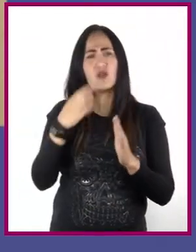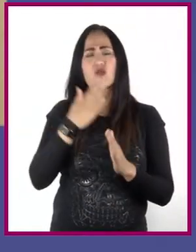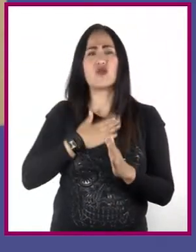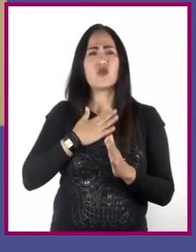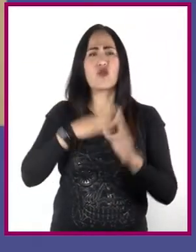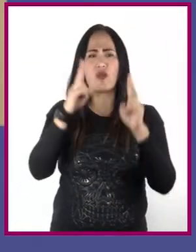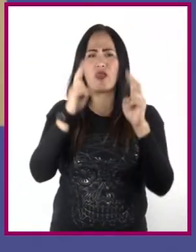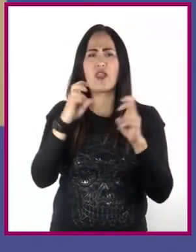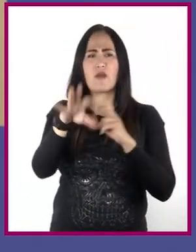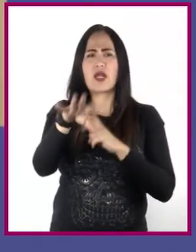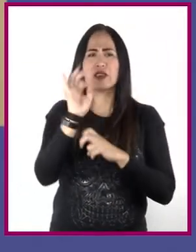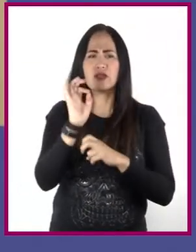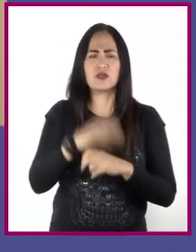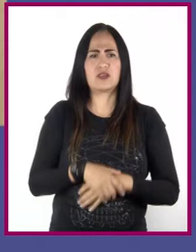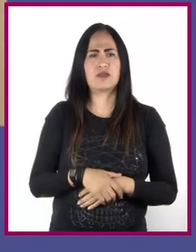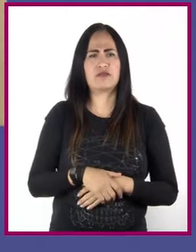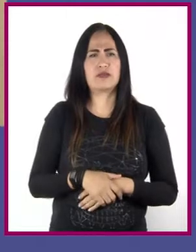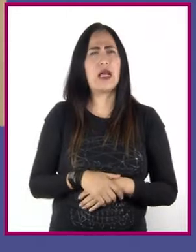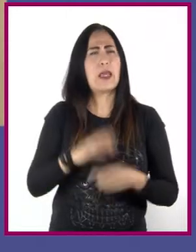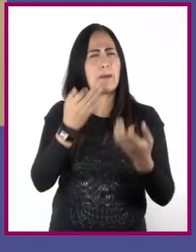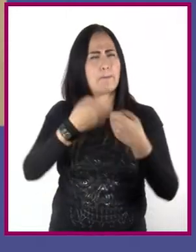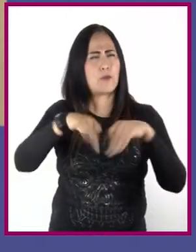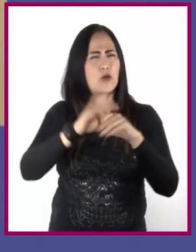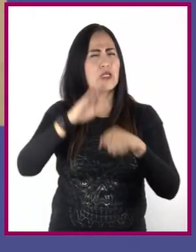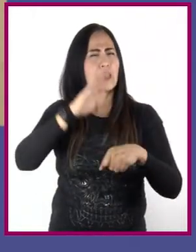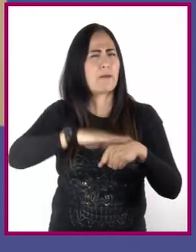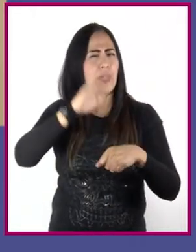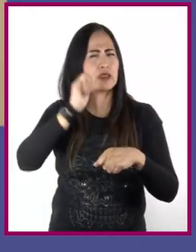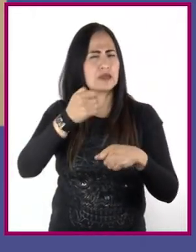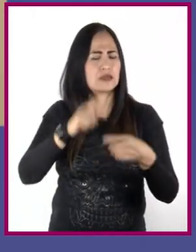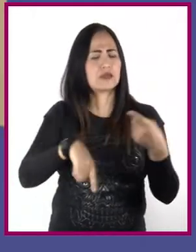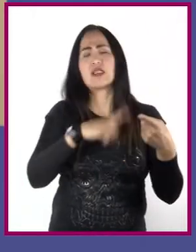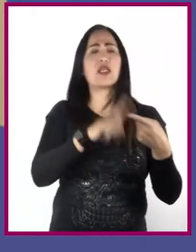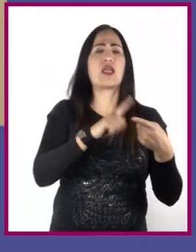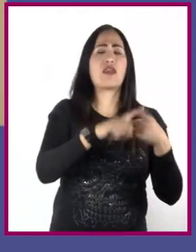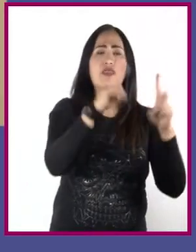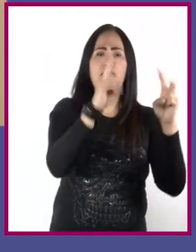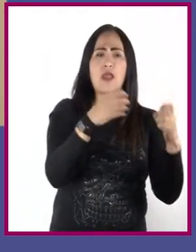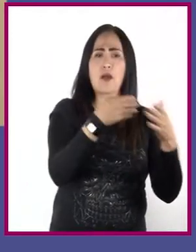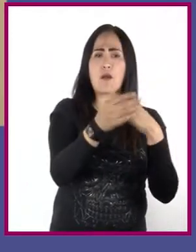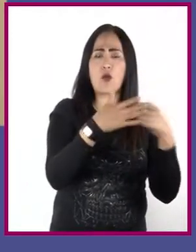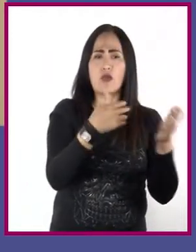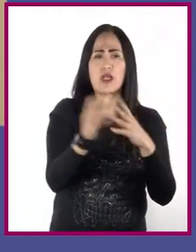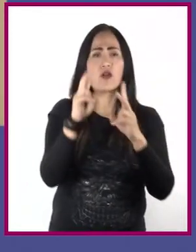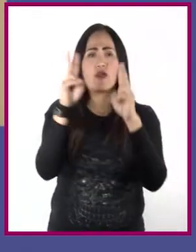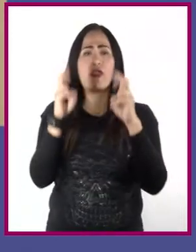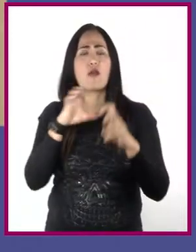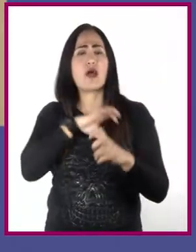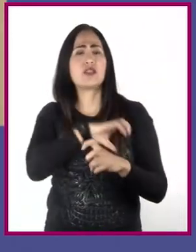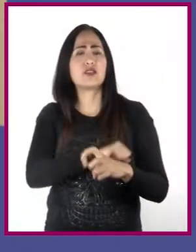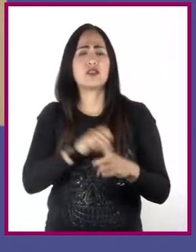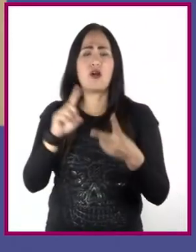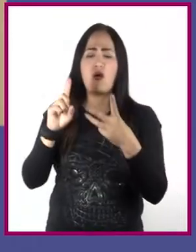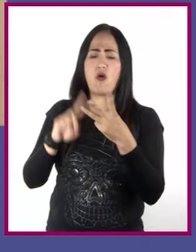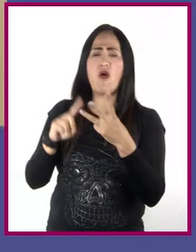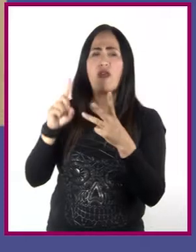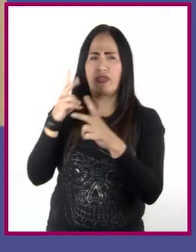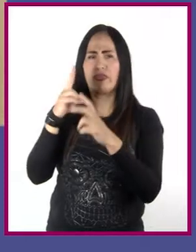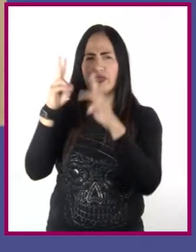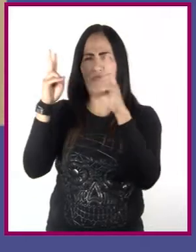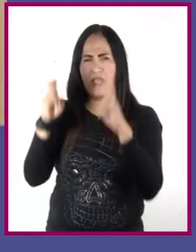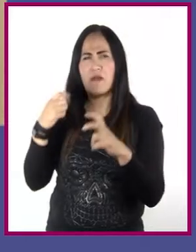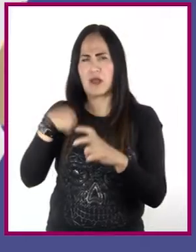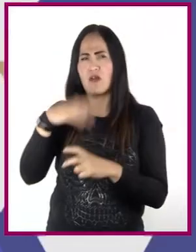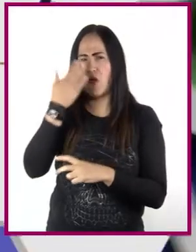un tema. ¿Qué es más importante? ¿Un tema actual, uno que me apasione o uno sobre el que esté bien